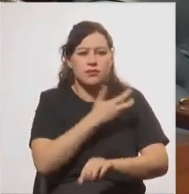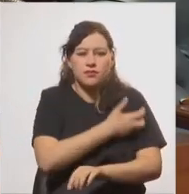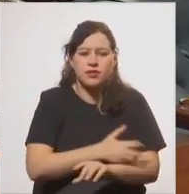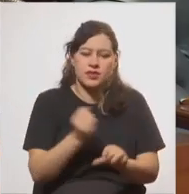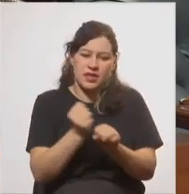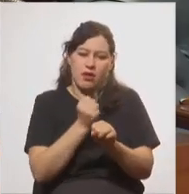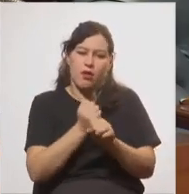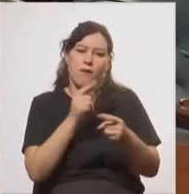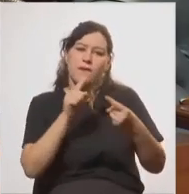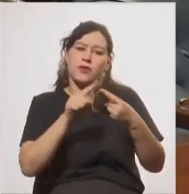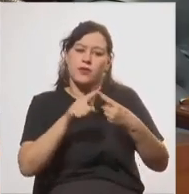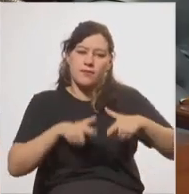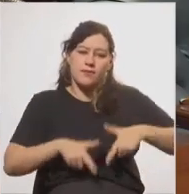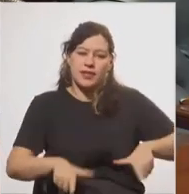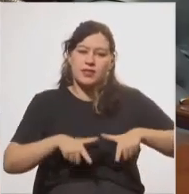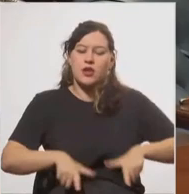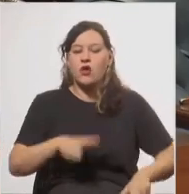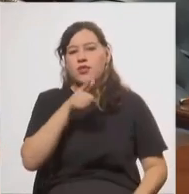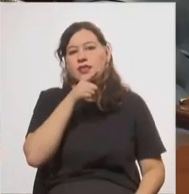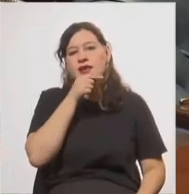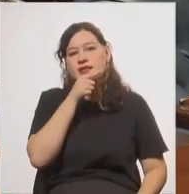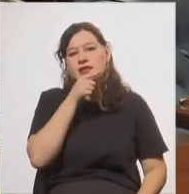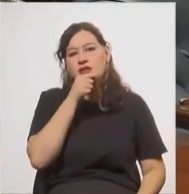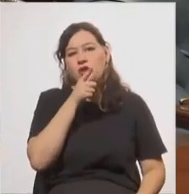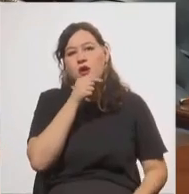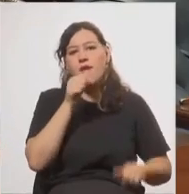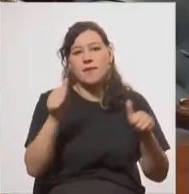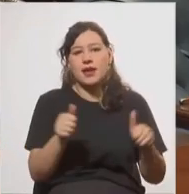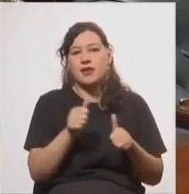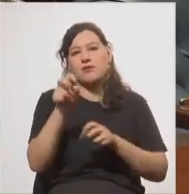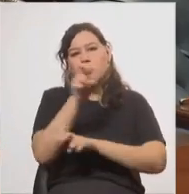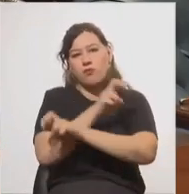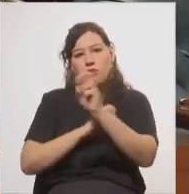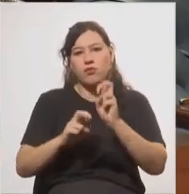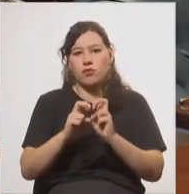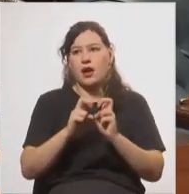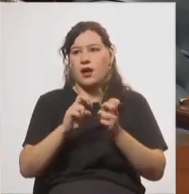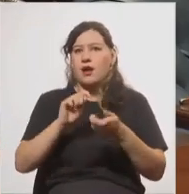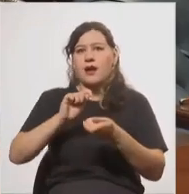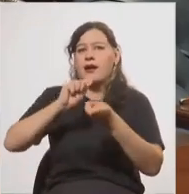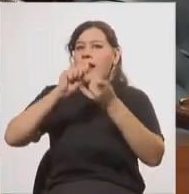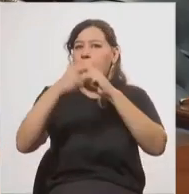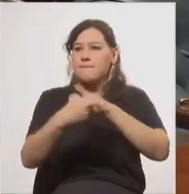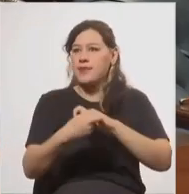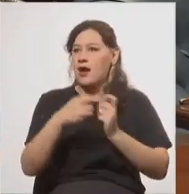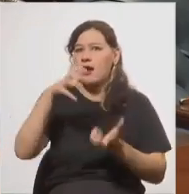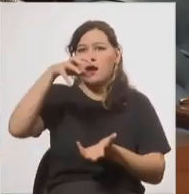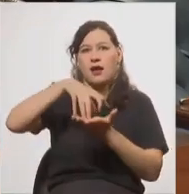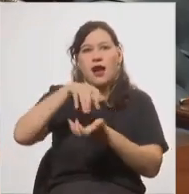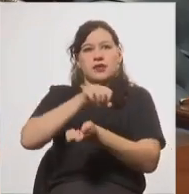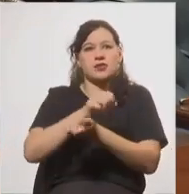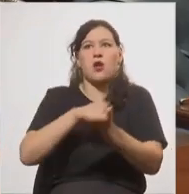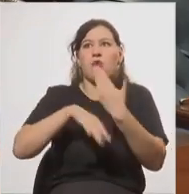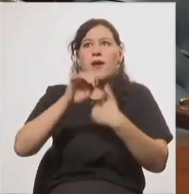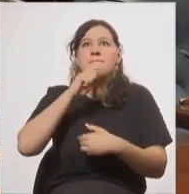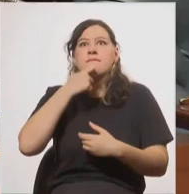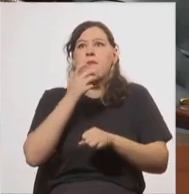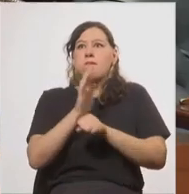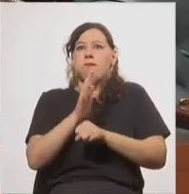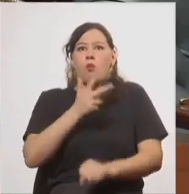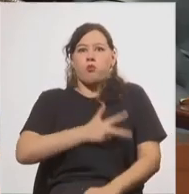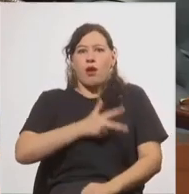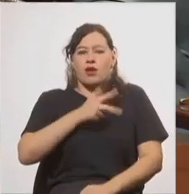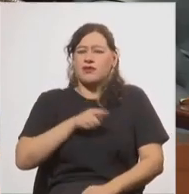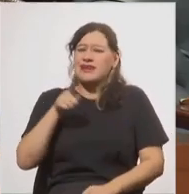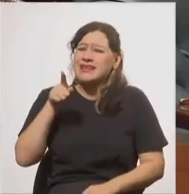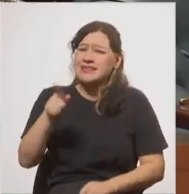acuerdo con el Ministerio del Interior para lograr la humanización de las cárceles. Podemos decir entonces que ocupó